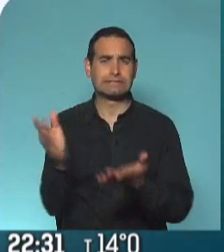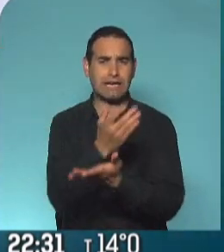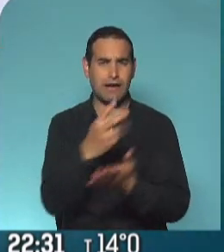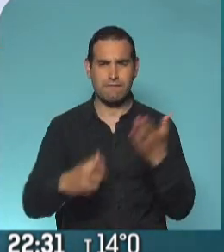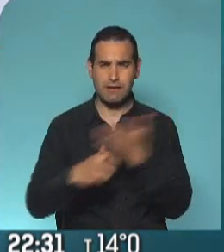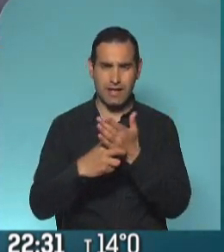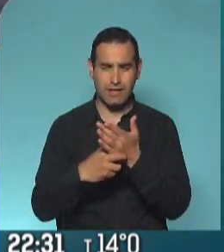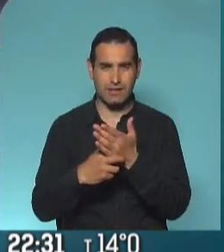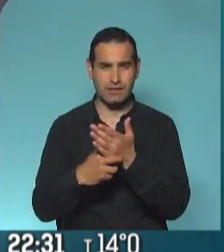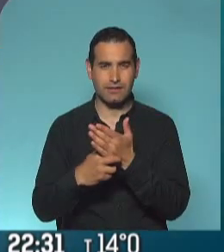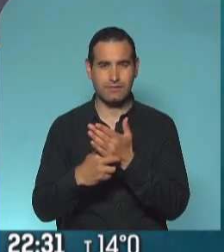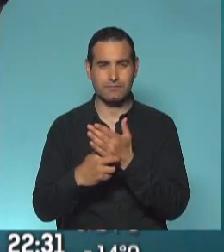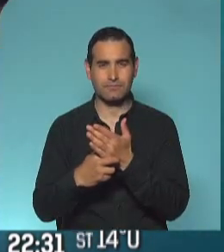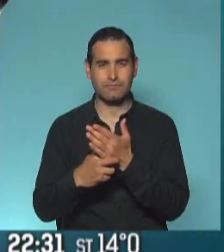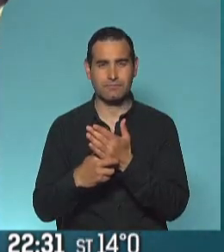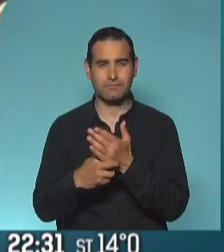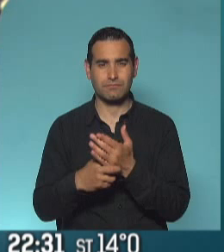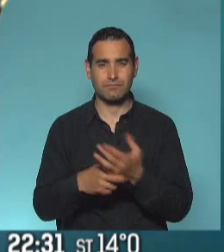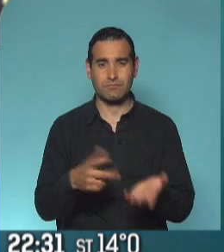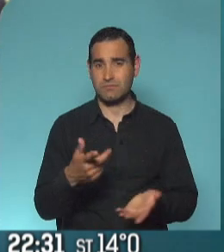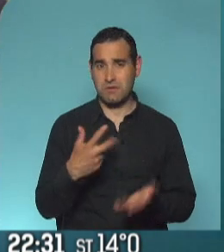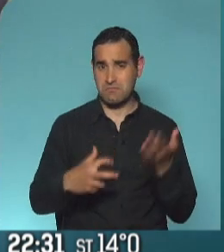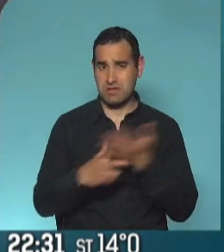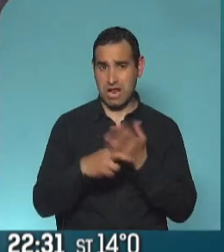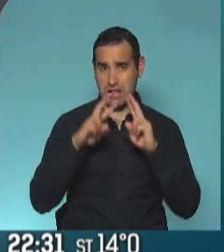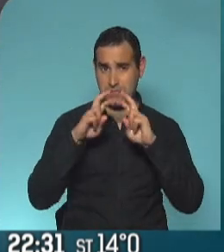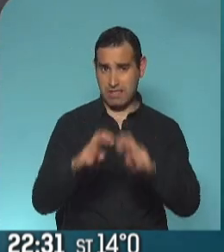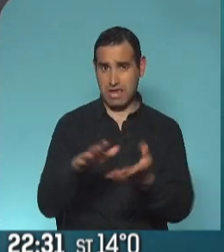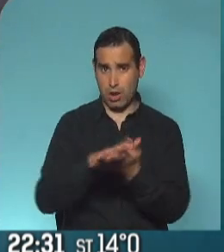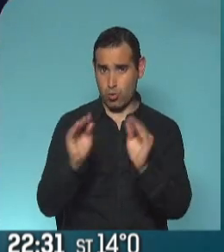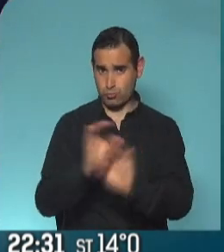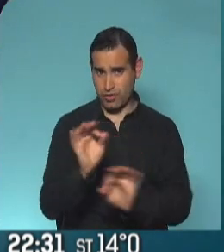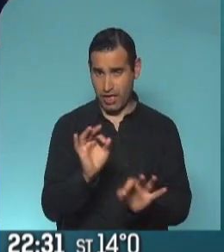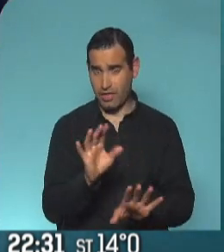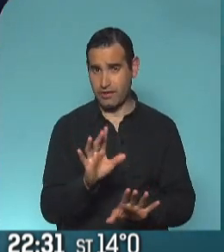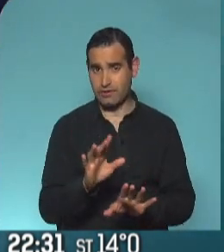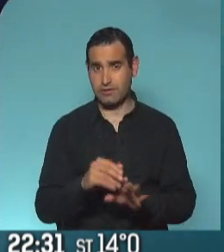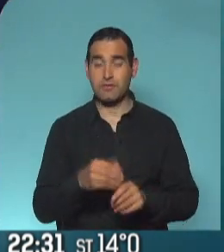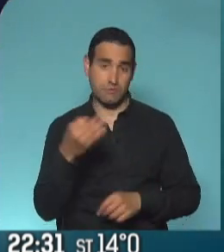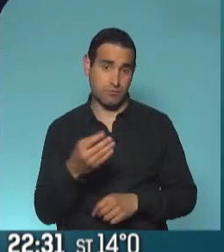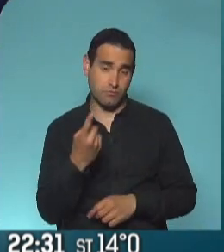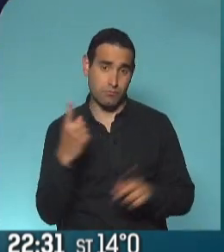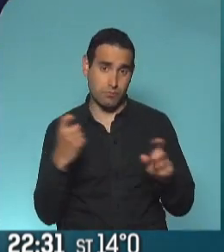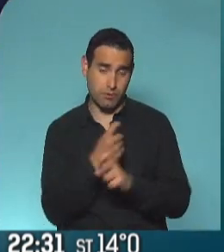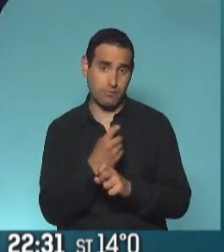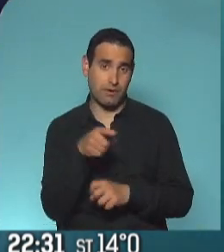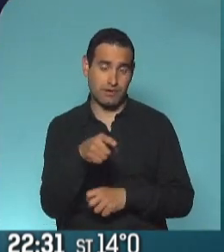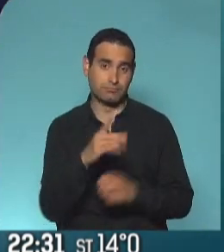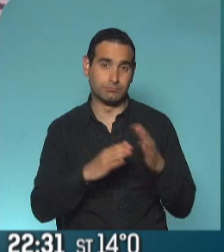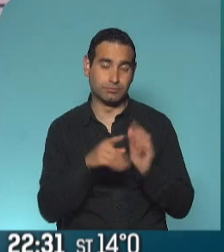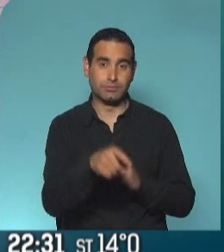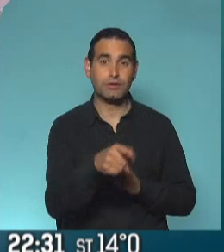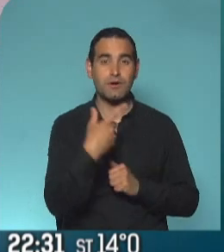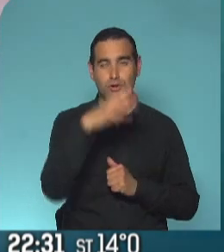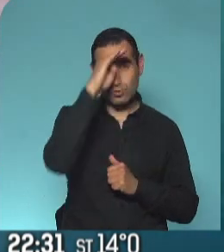fiscal que se supone no investigaba la corrupción, que es el eje también del conflicto entre lo que